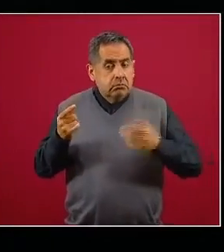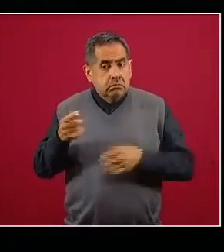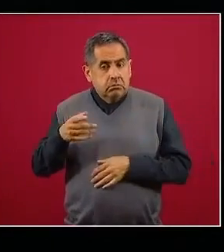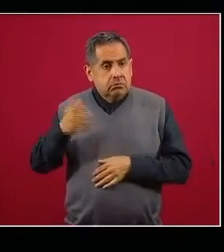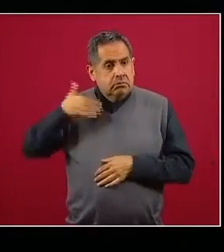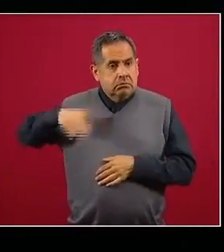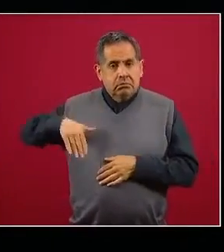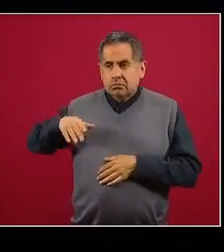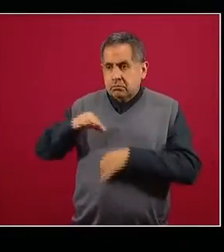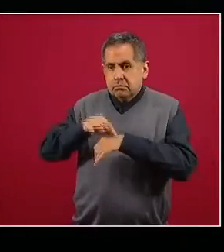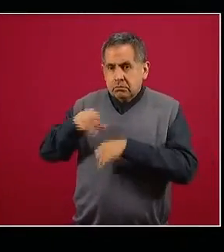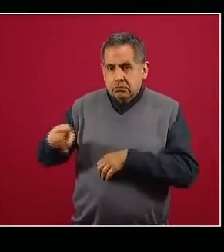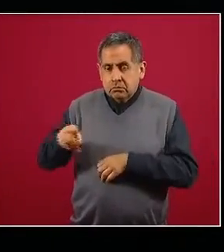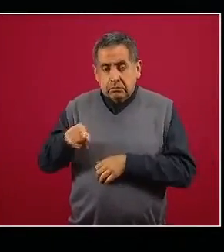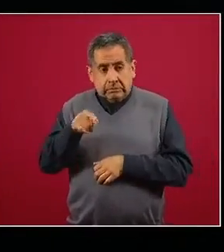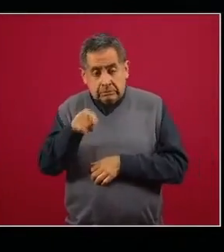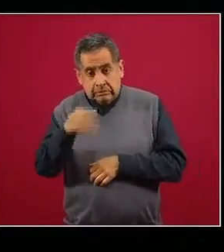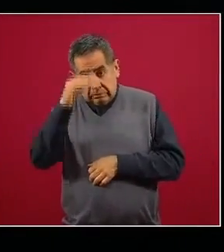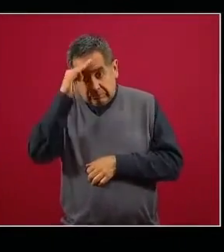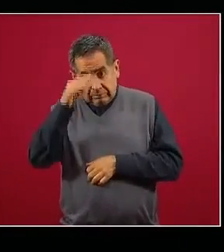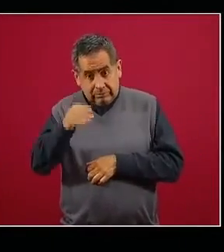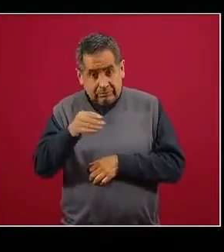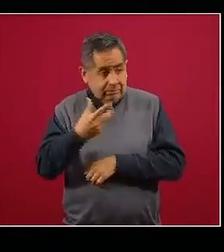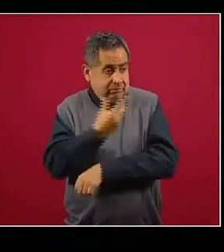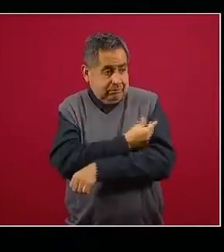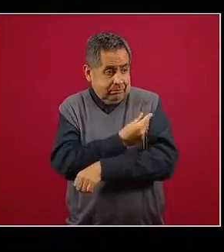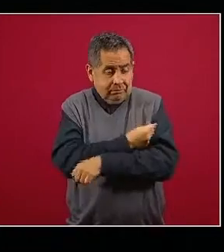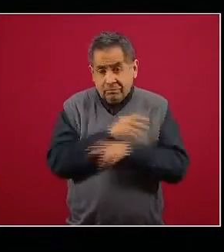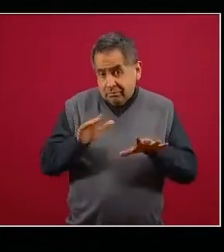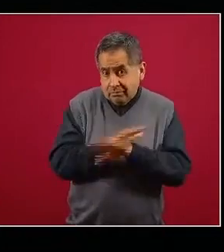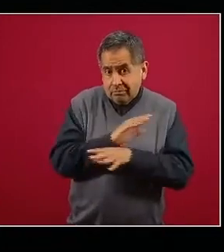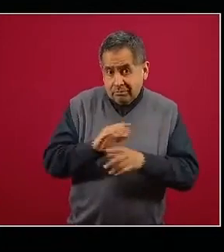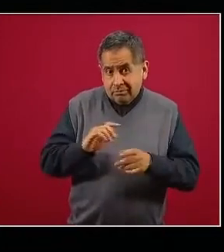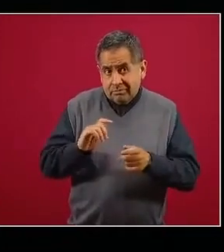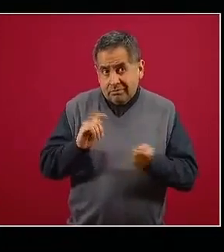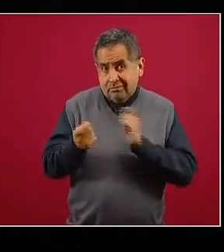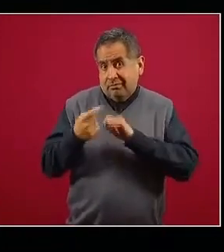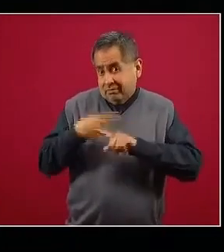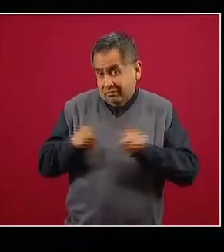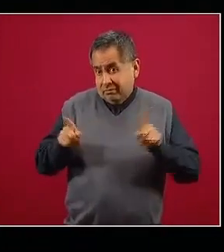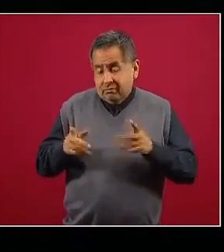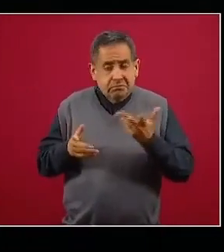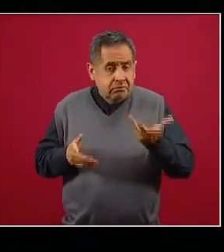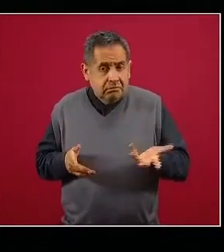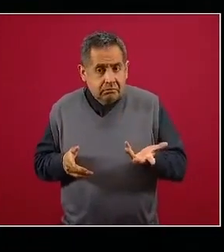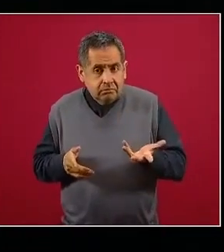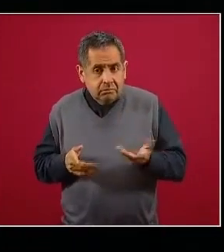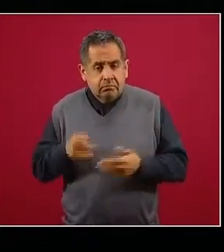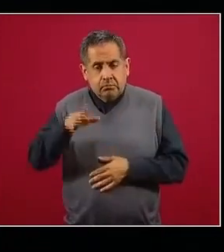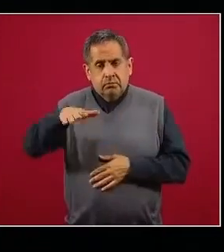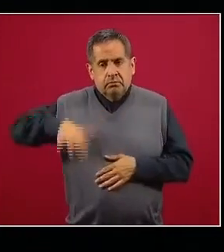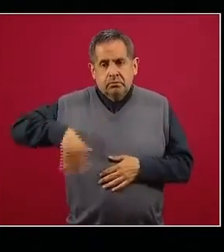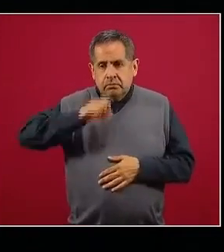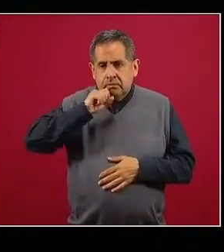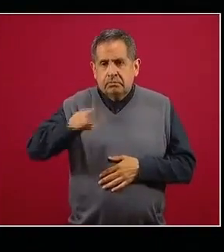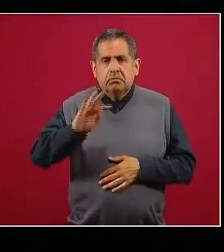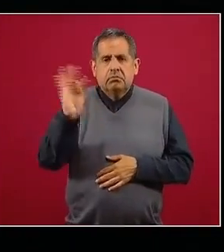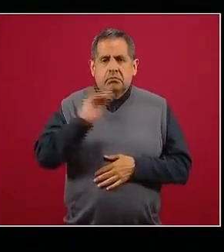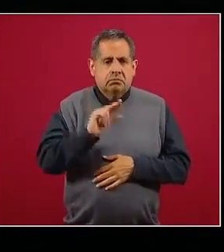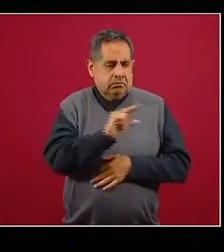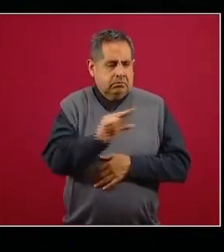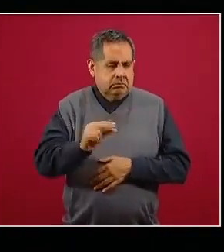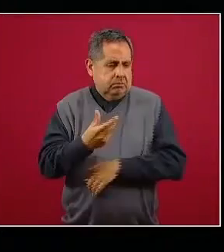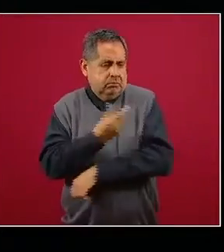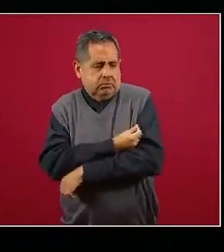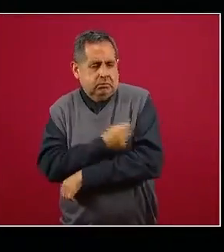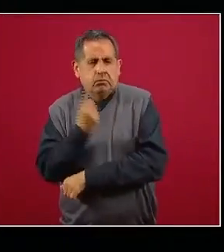comentaba el doctor Alomía, ¿esto modificaría el esquema de vacunación? Porque bueno, usted también lo ha dicho, puede ser una vacuna de 1